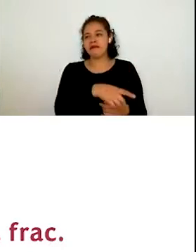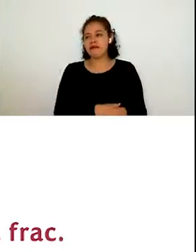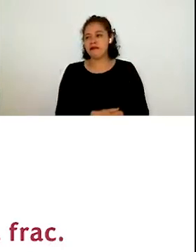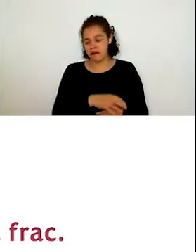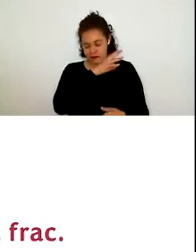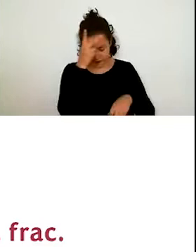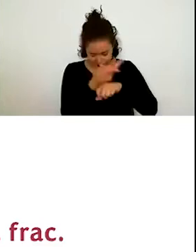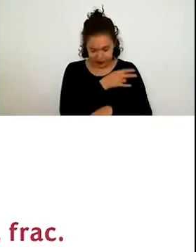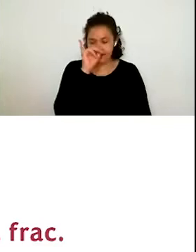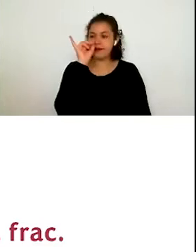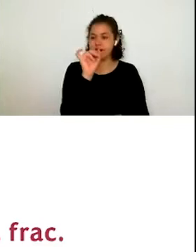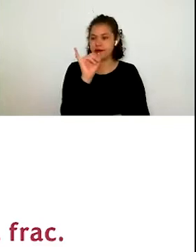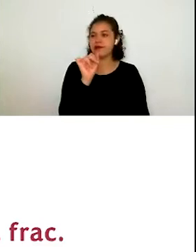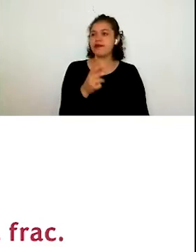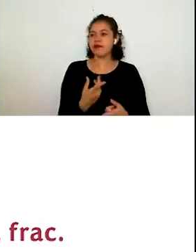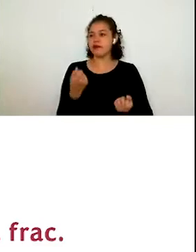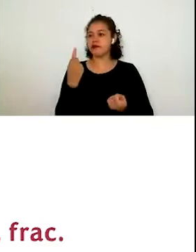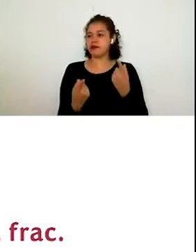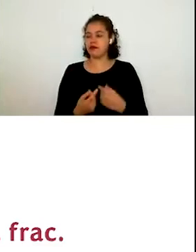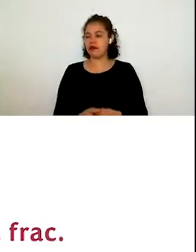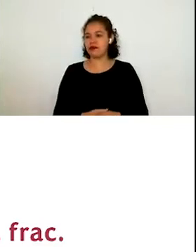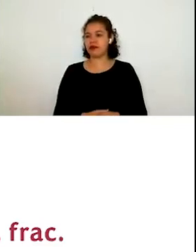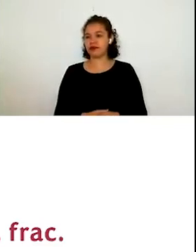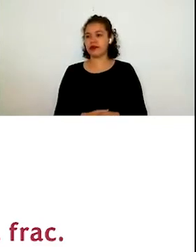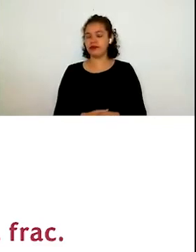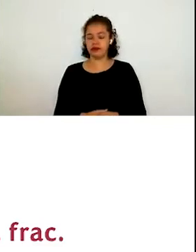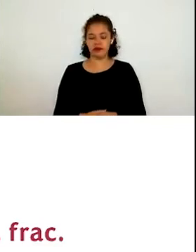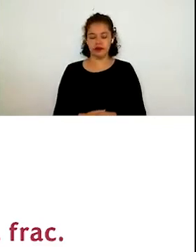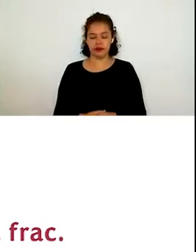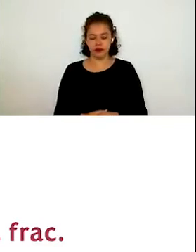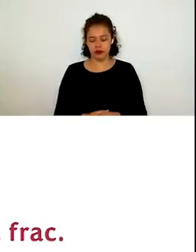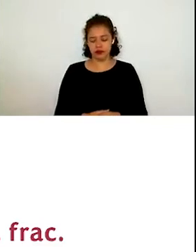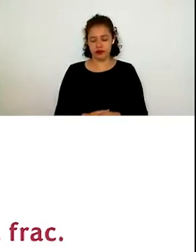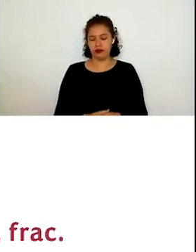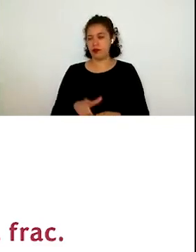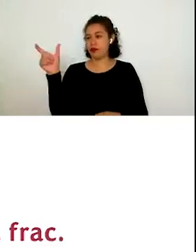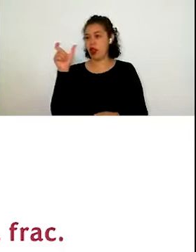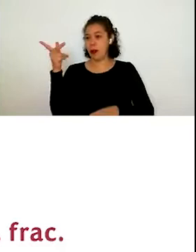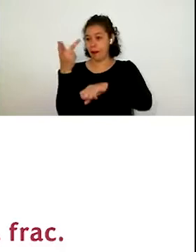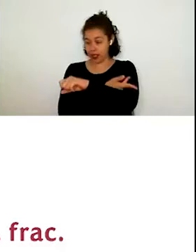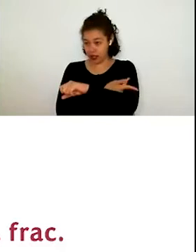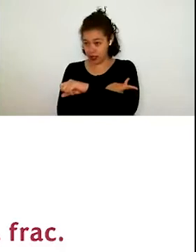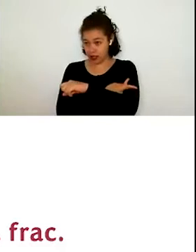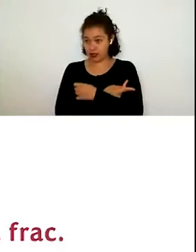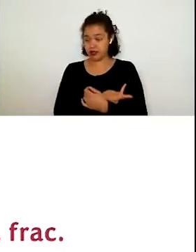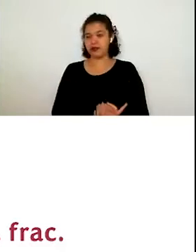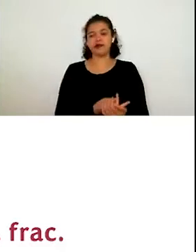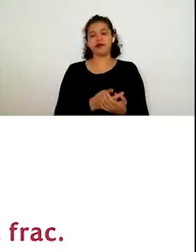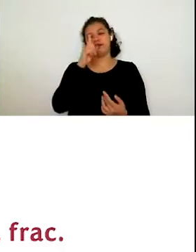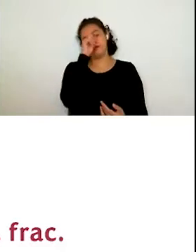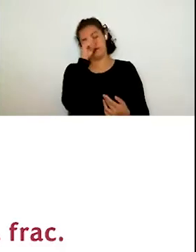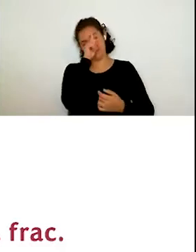ha habido algunos casos, cuando sucede esta situación, El consejo directivo